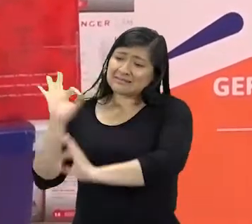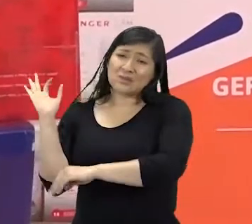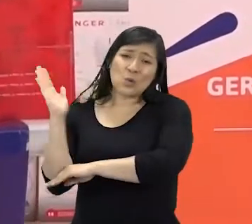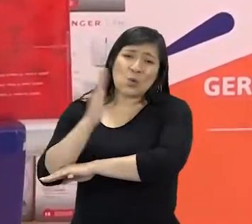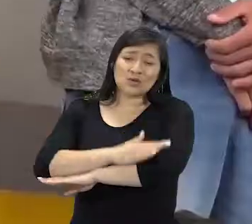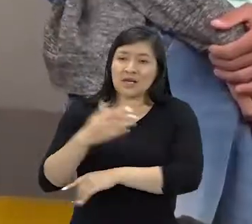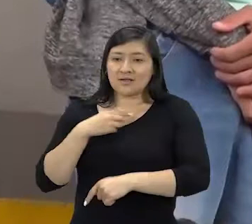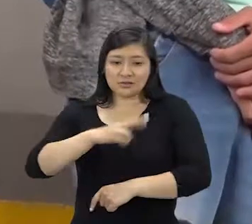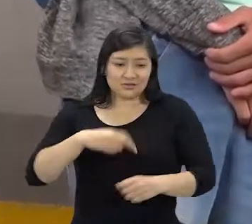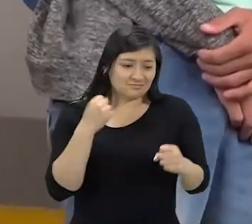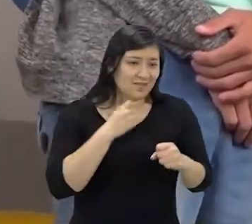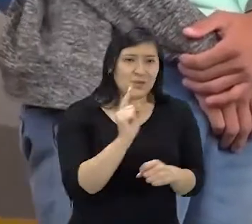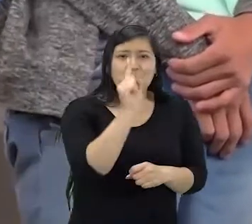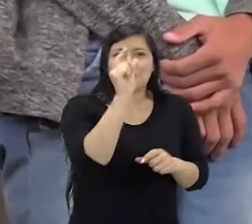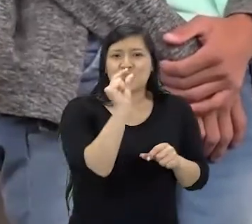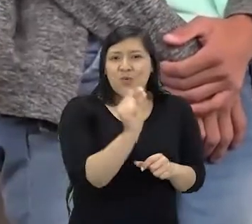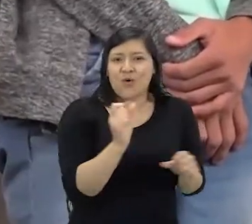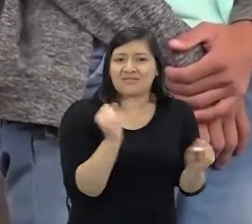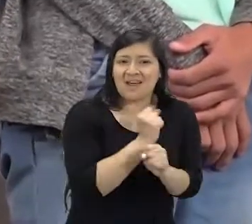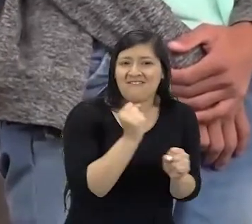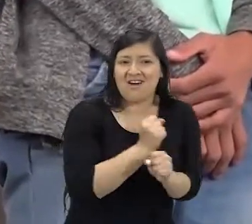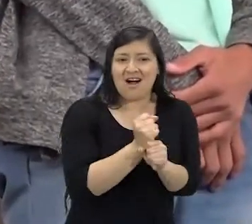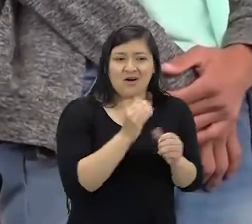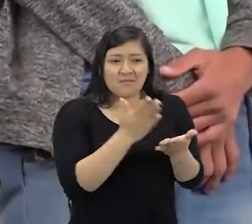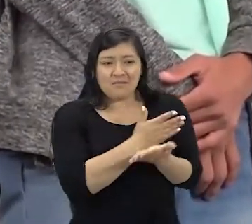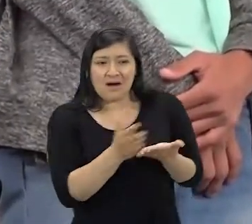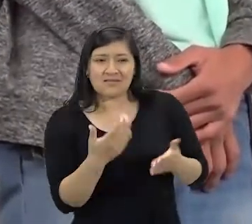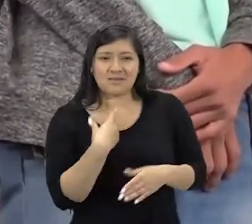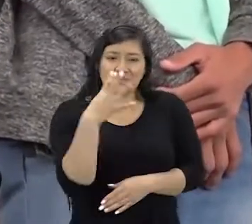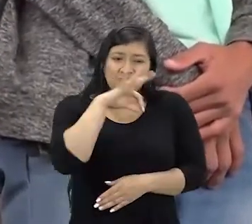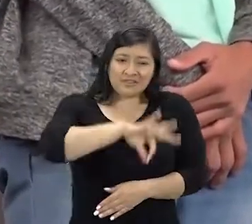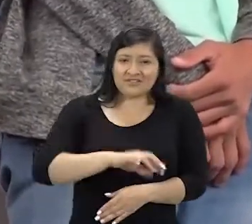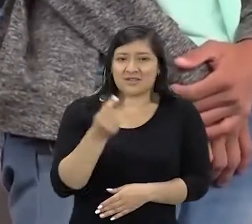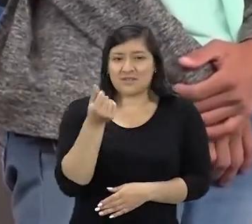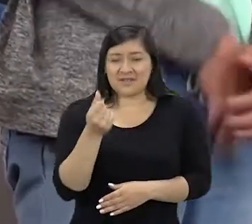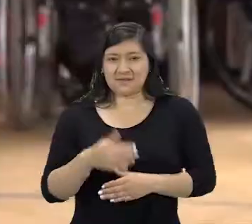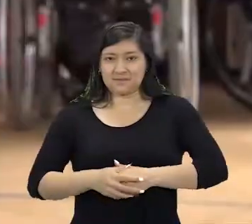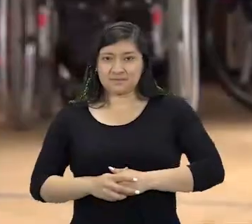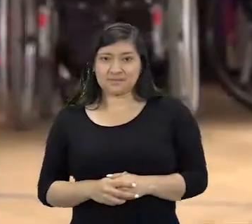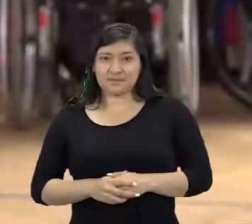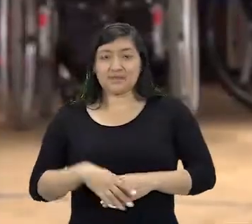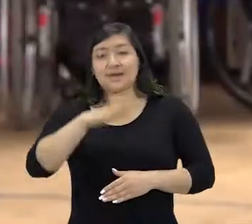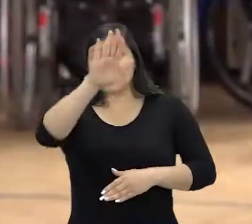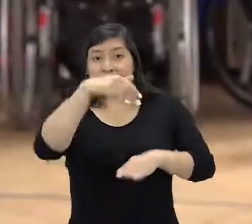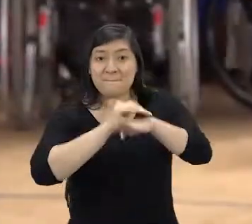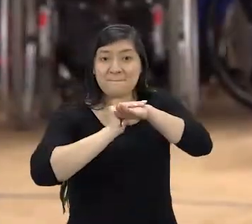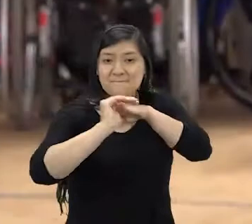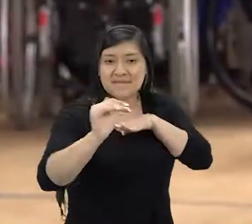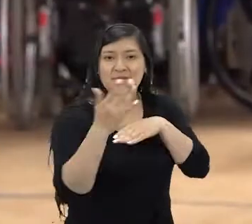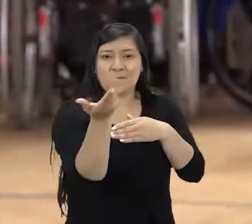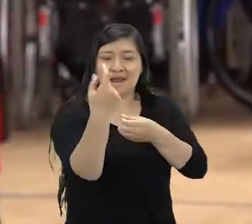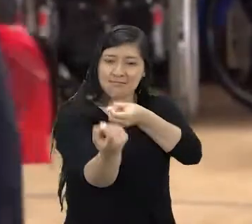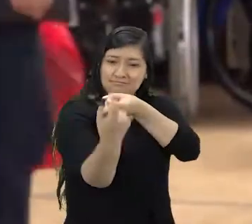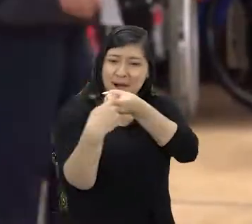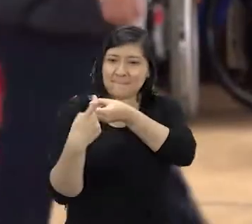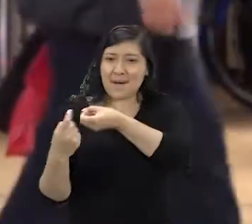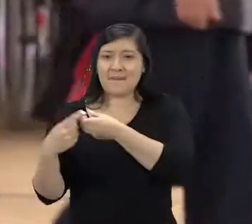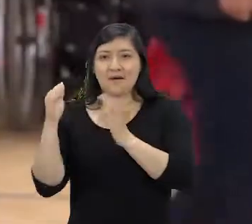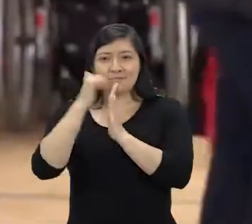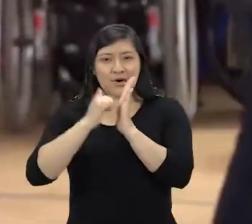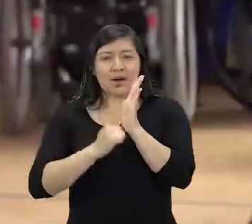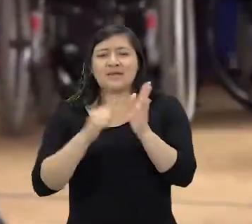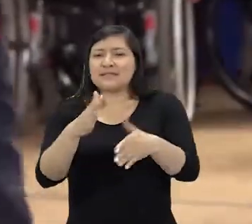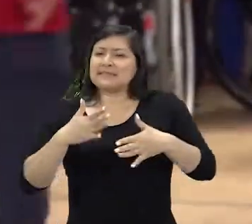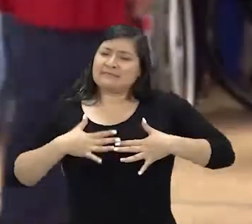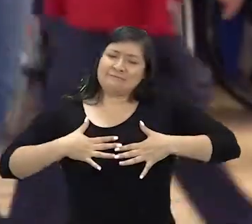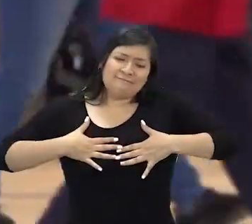adelante, sembrar esa semilla de inclusión en todos. Es vital estar en estos programas porque nos llena pues